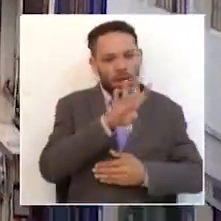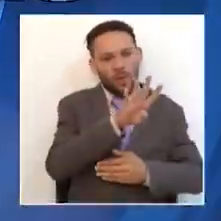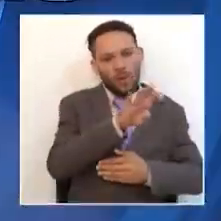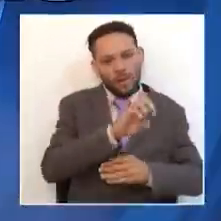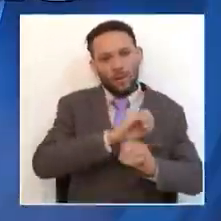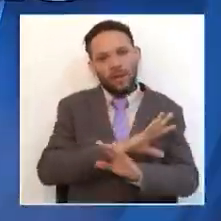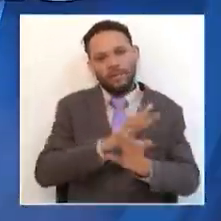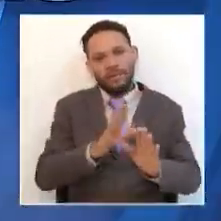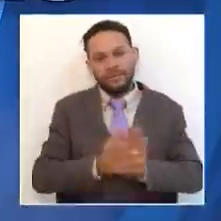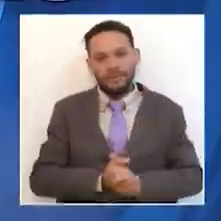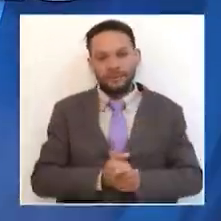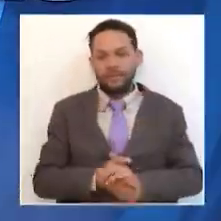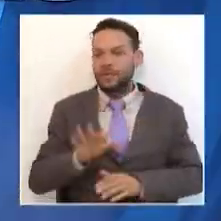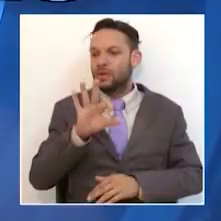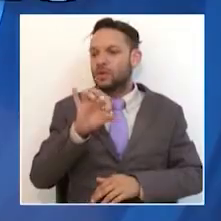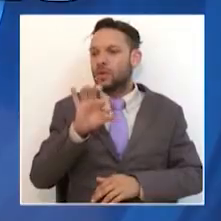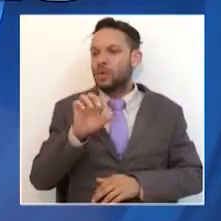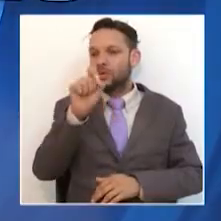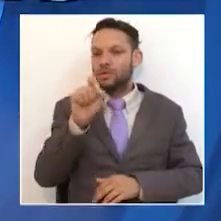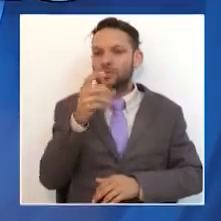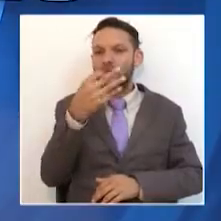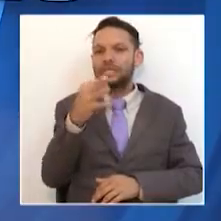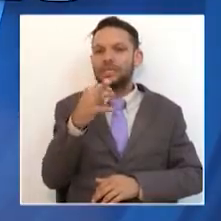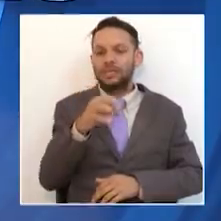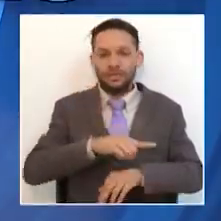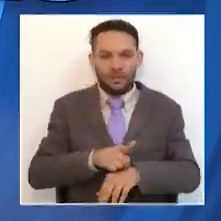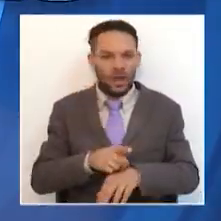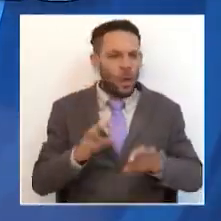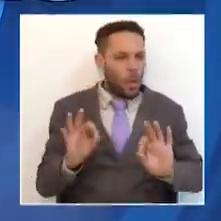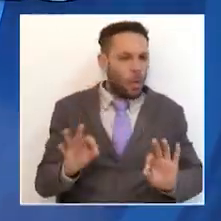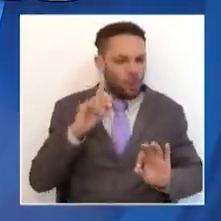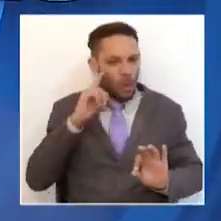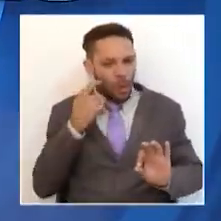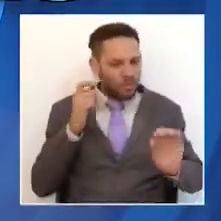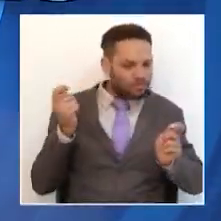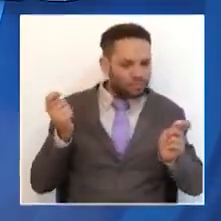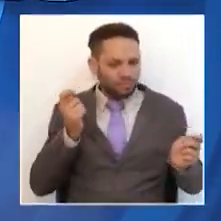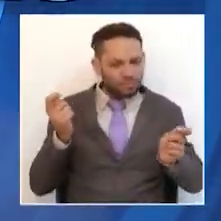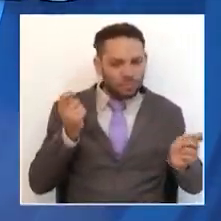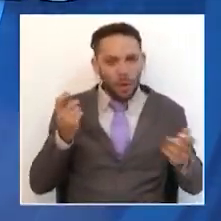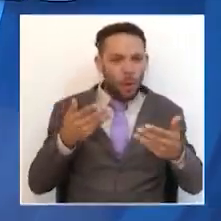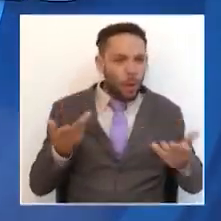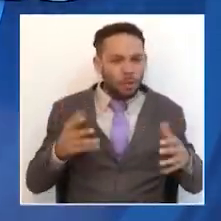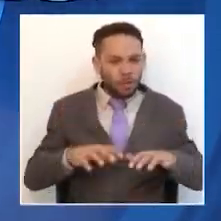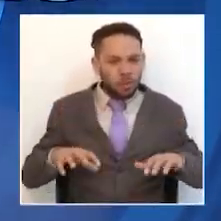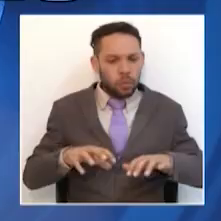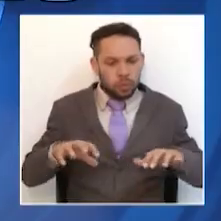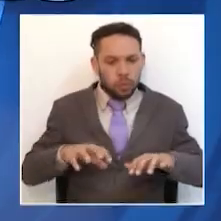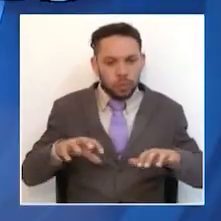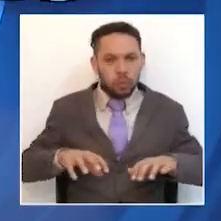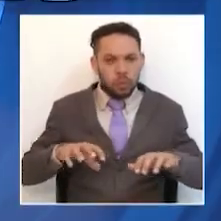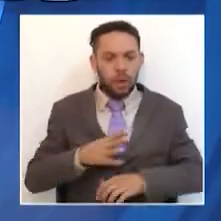mañana. 8 de la noche, 13 minutos. ¿Y cómo se prepara el gobierno nacional? Pues hoy se realizó un puesto de mando nacional donde ministros y fuerza